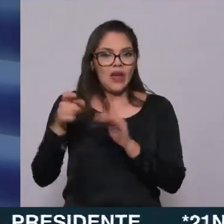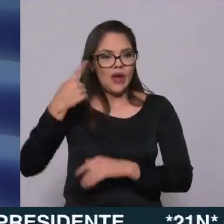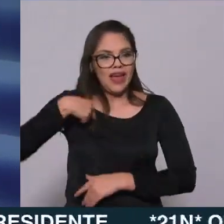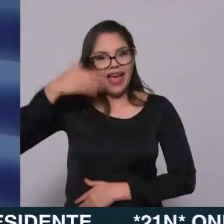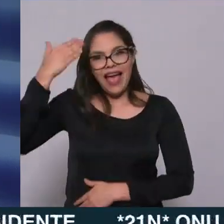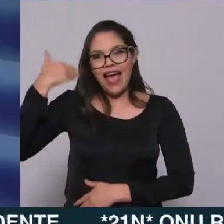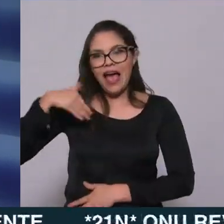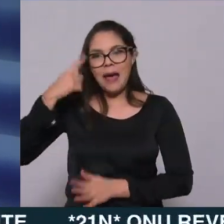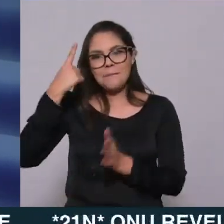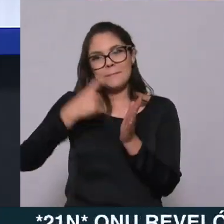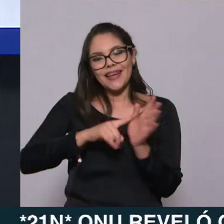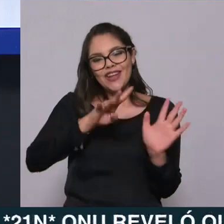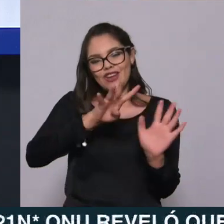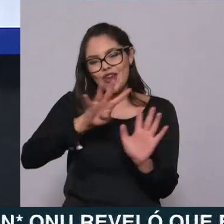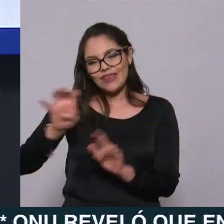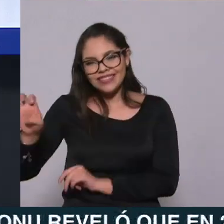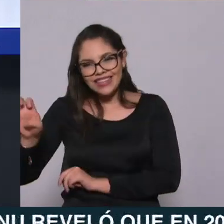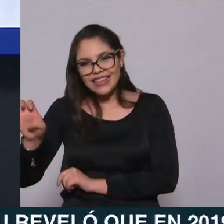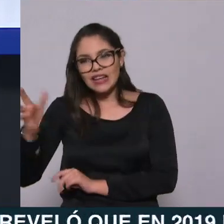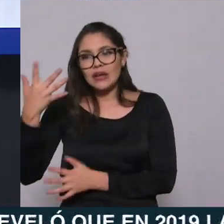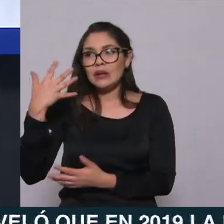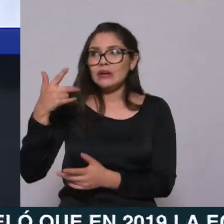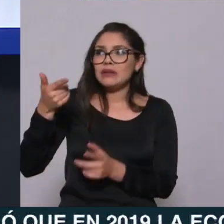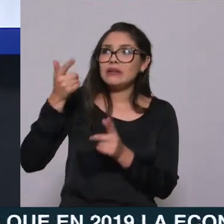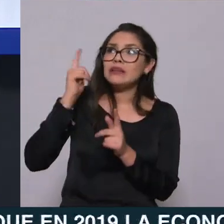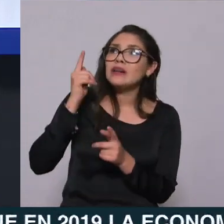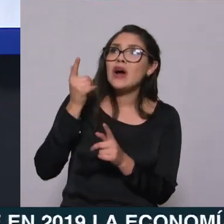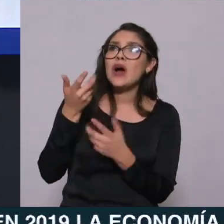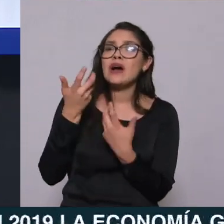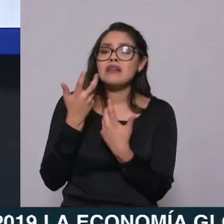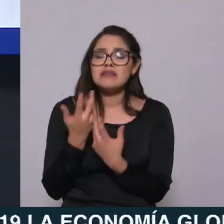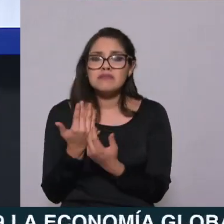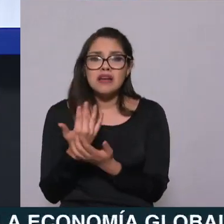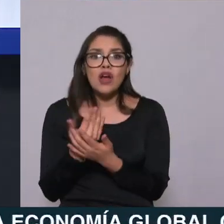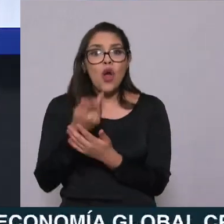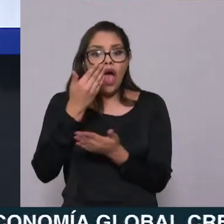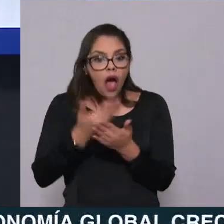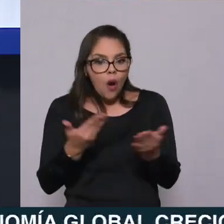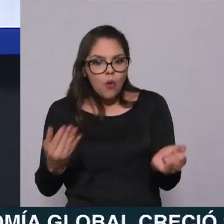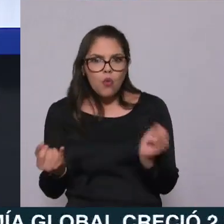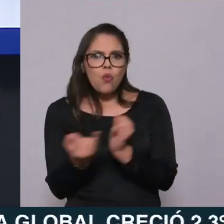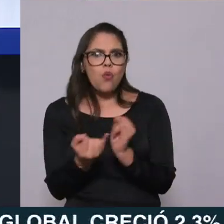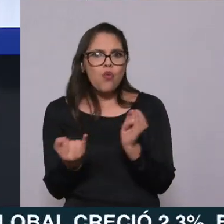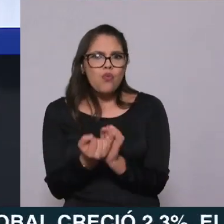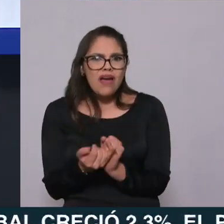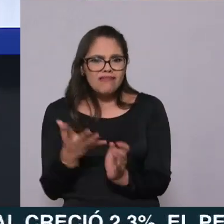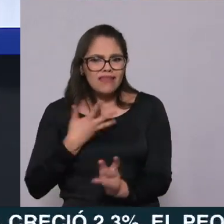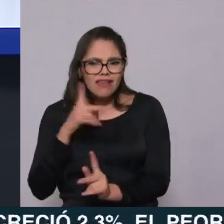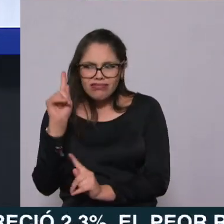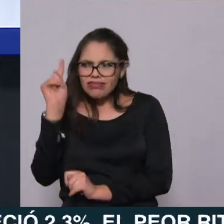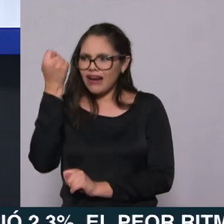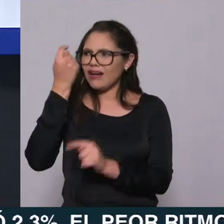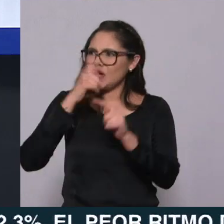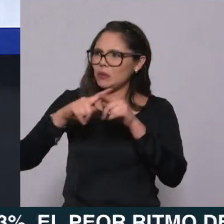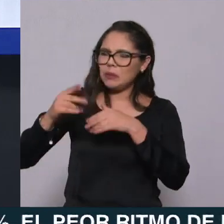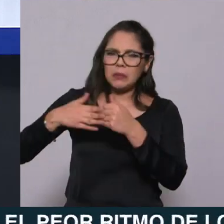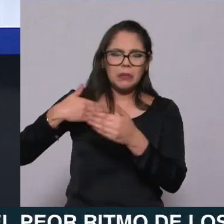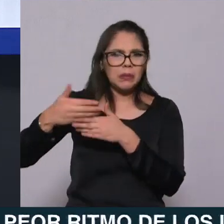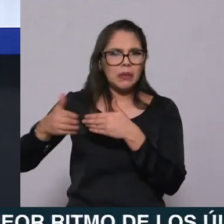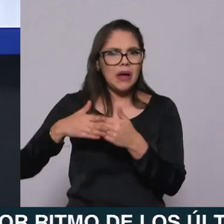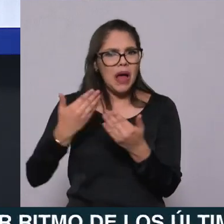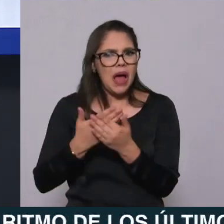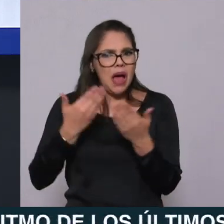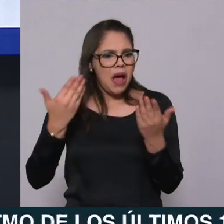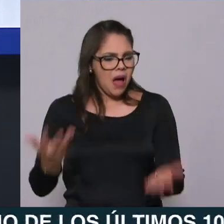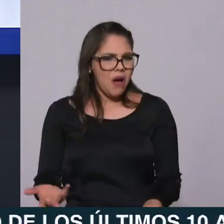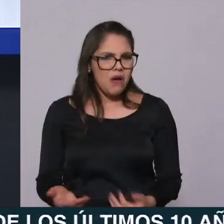en 1900, esa esperanza de vida tienen ahora un grupo de la población en estos tiempos de tecnología, de avances, y es porque la comunidad